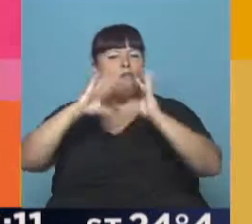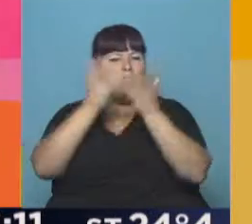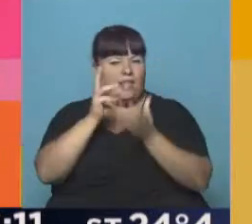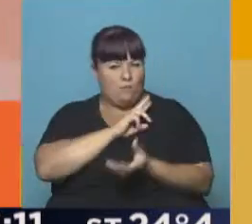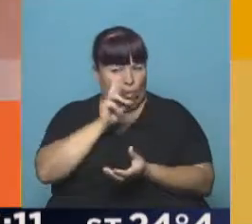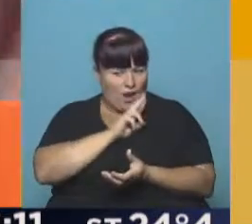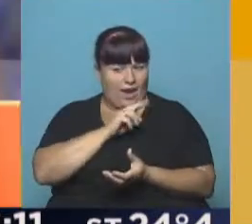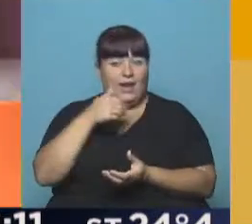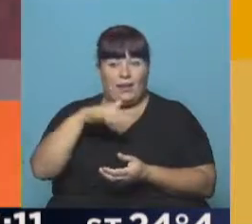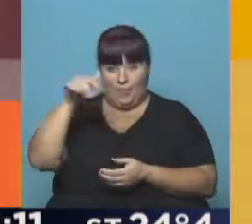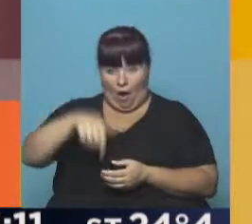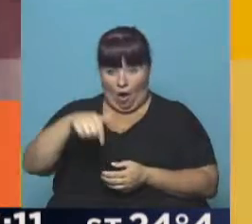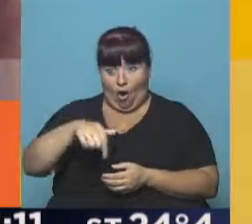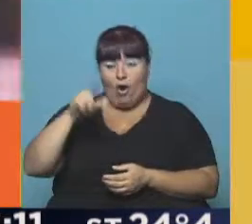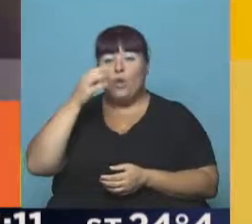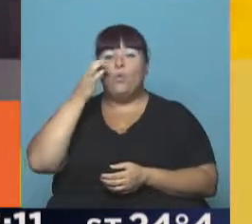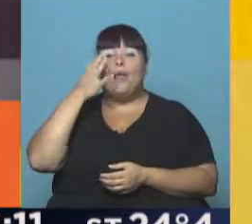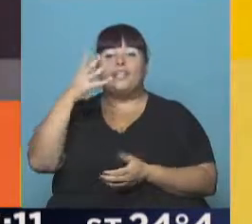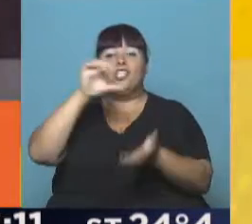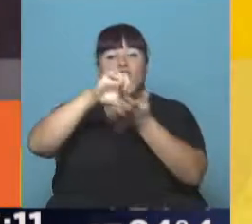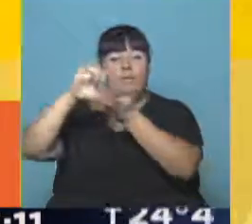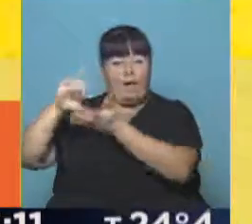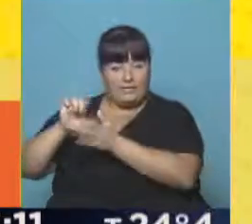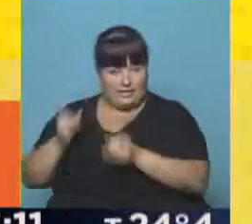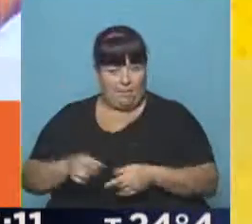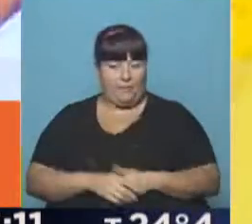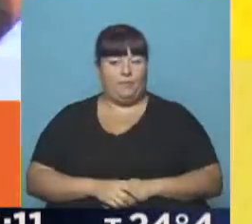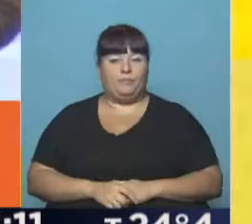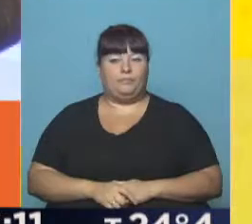de mujeres que se realiza hoy en 45 países.